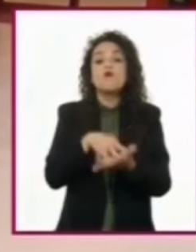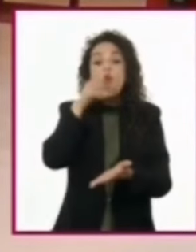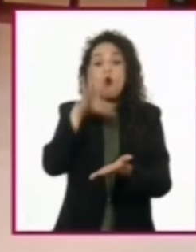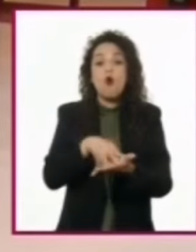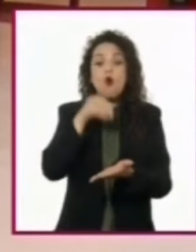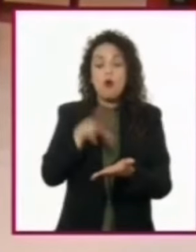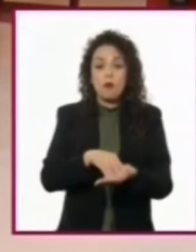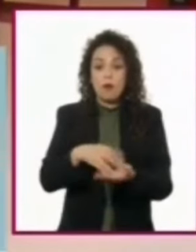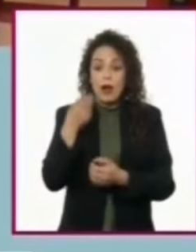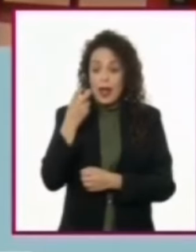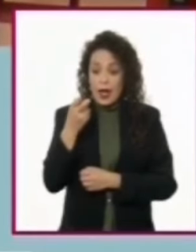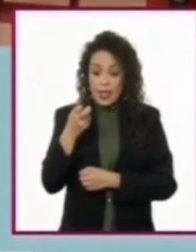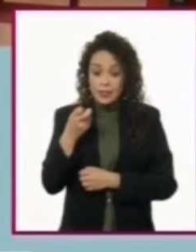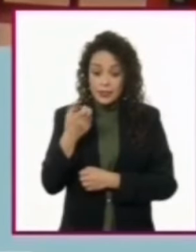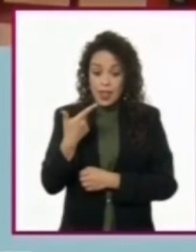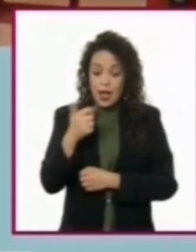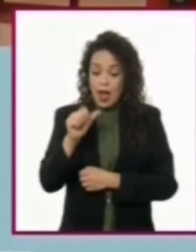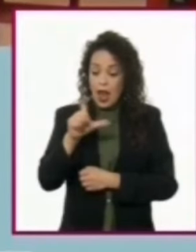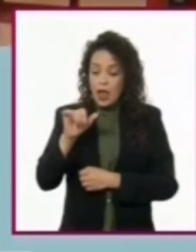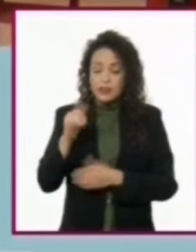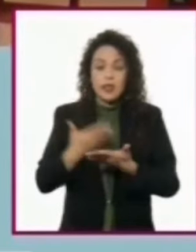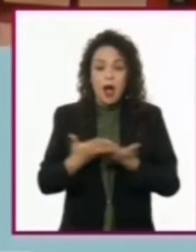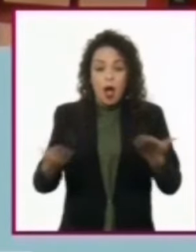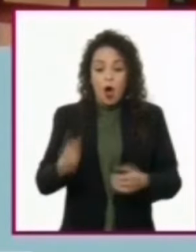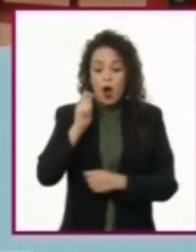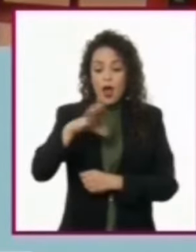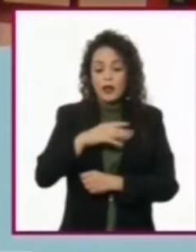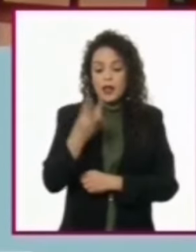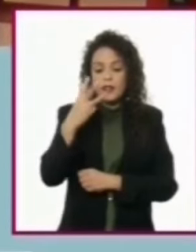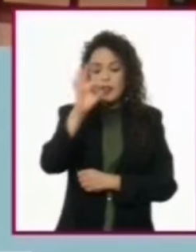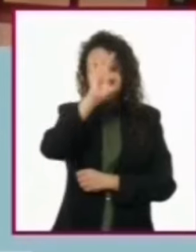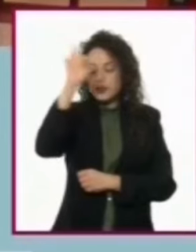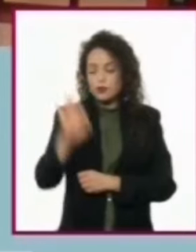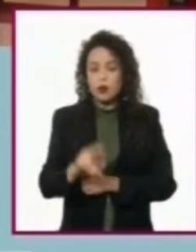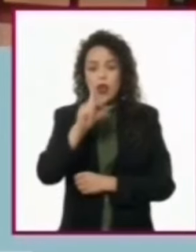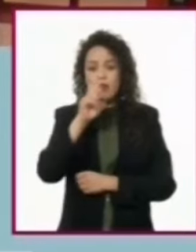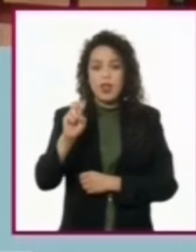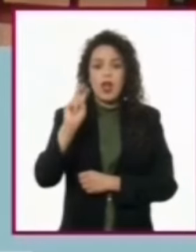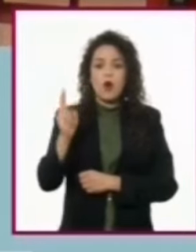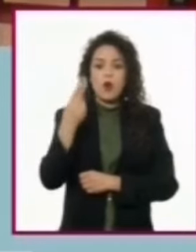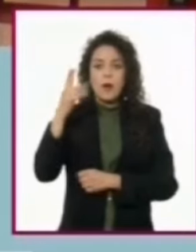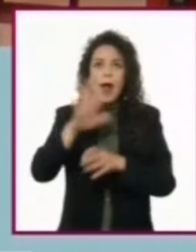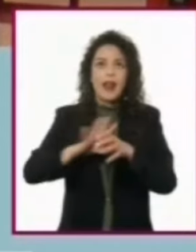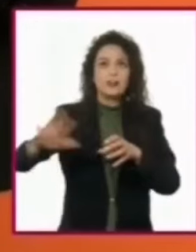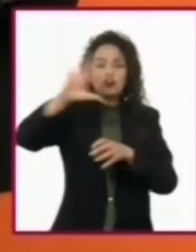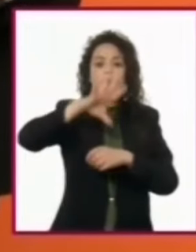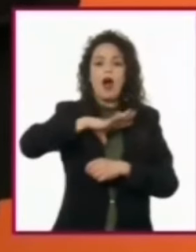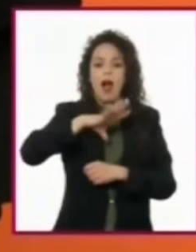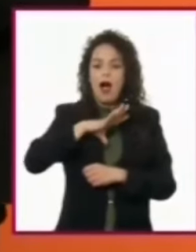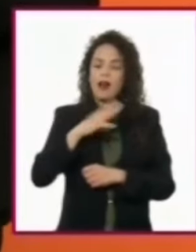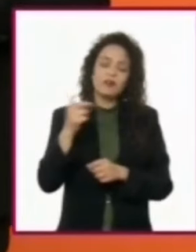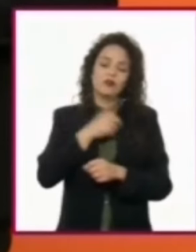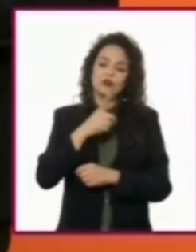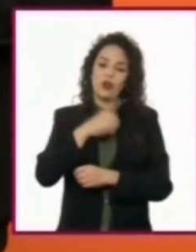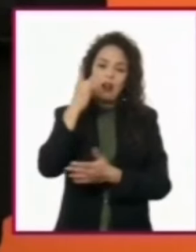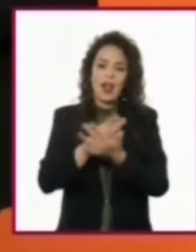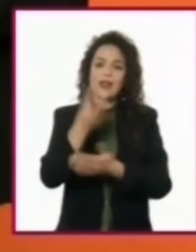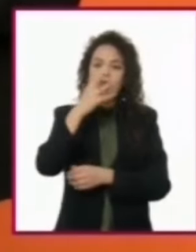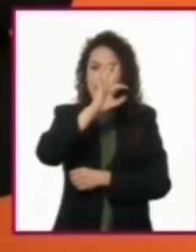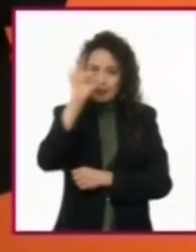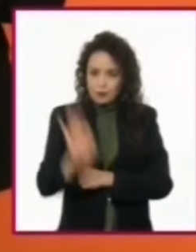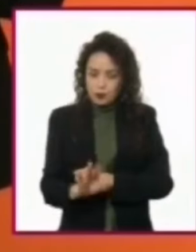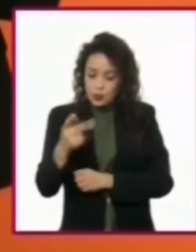galaxias lenticulares hasta ahora constituyen solo el 3% de las galaxias del universo. Sin embargo, las